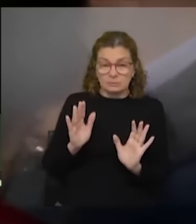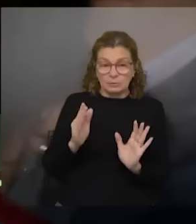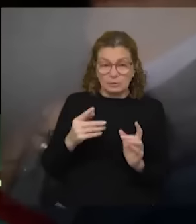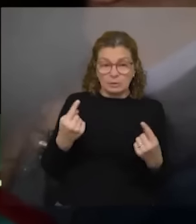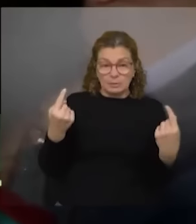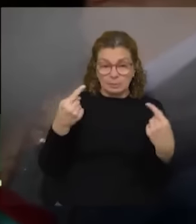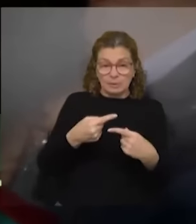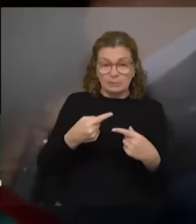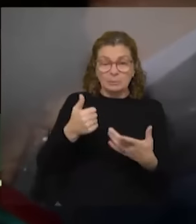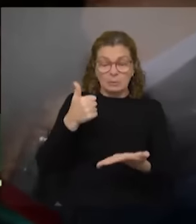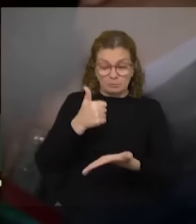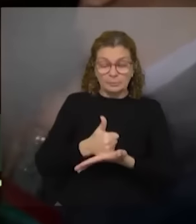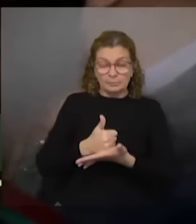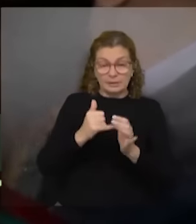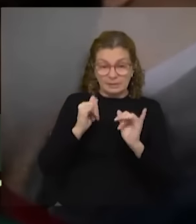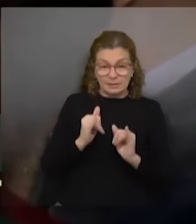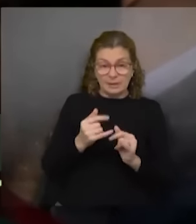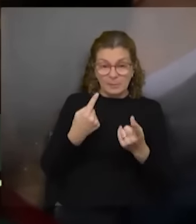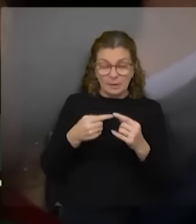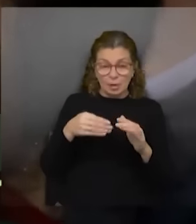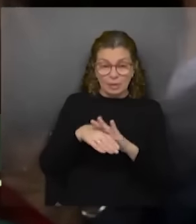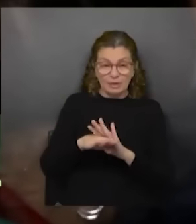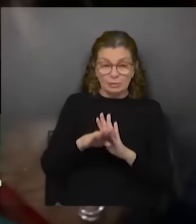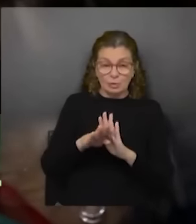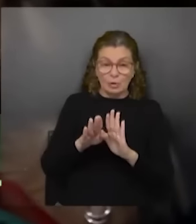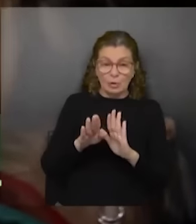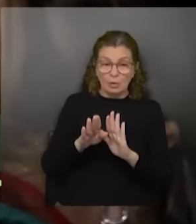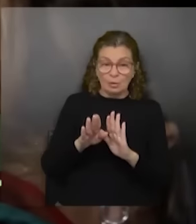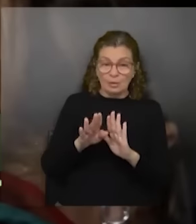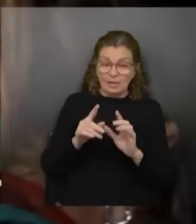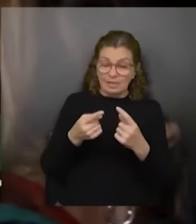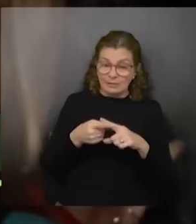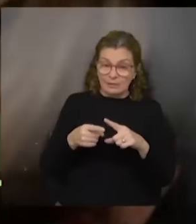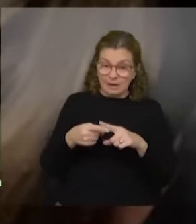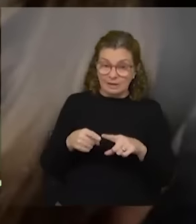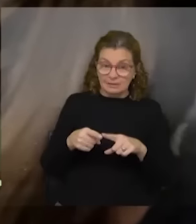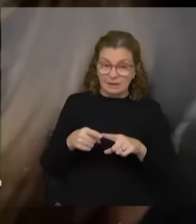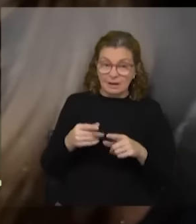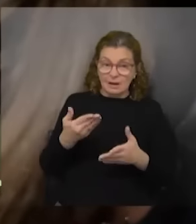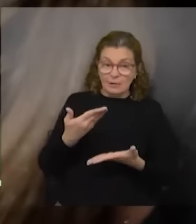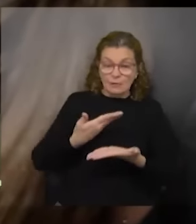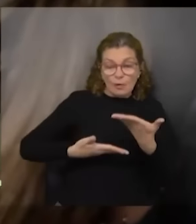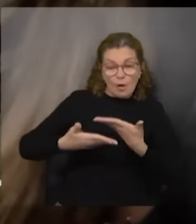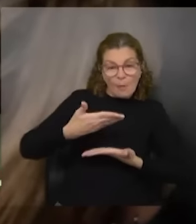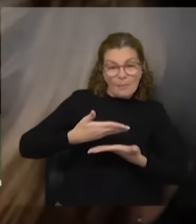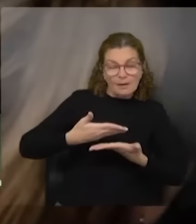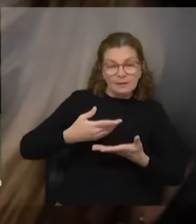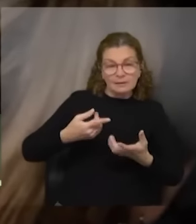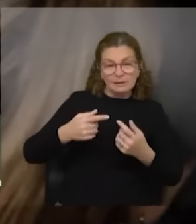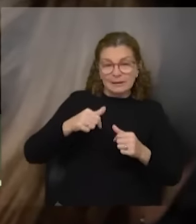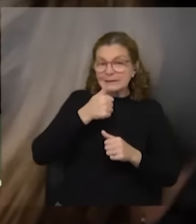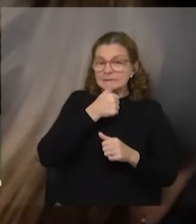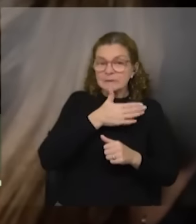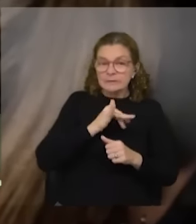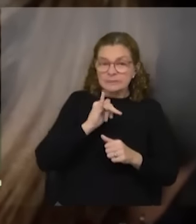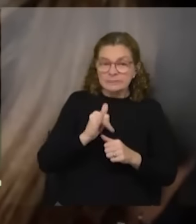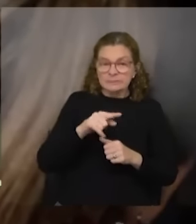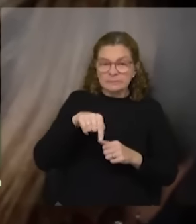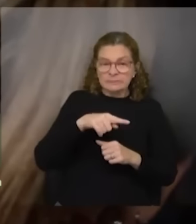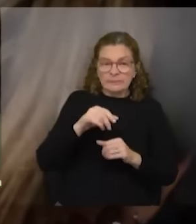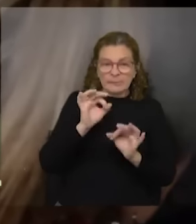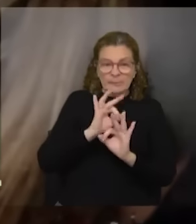oposición hay que hacer oposición Pero dentro del marco de la dinámica que este país ha encontrado a lo largo de la historia donde